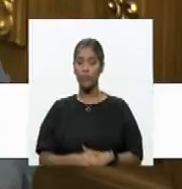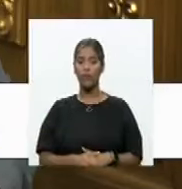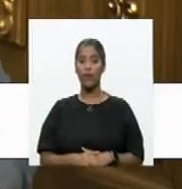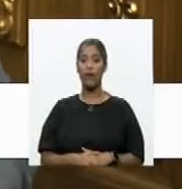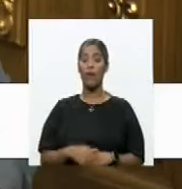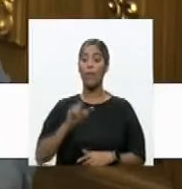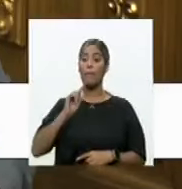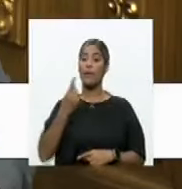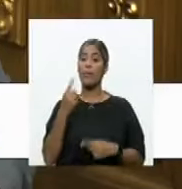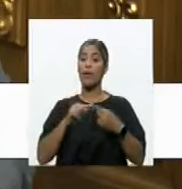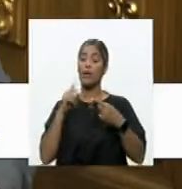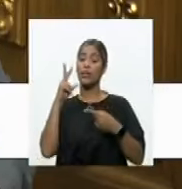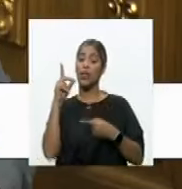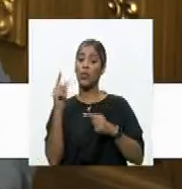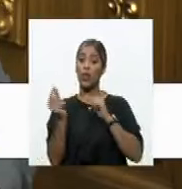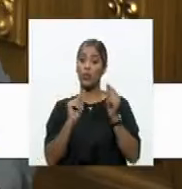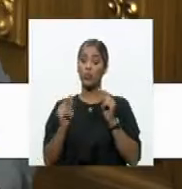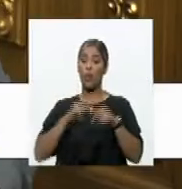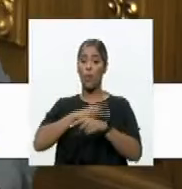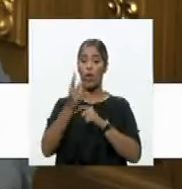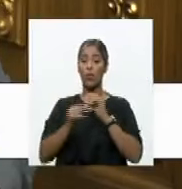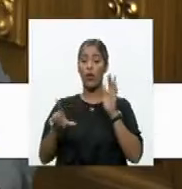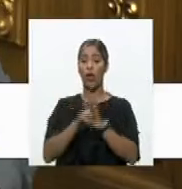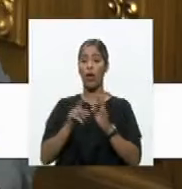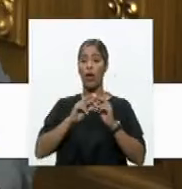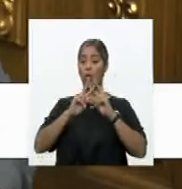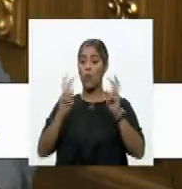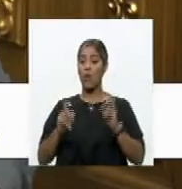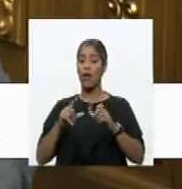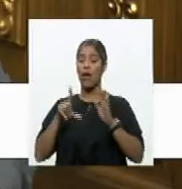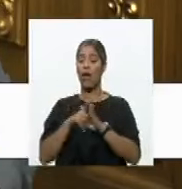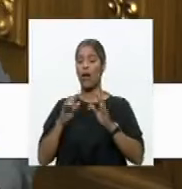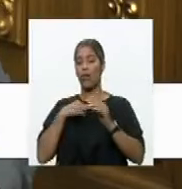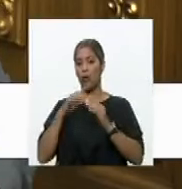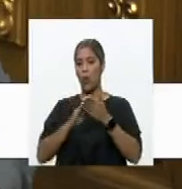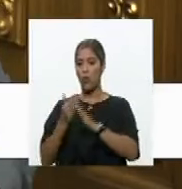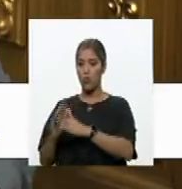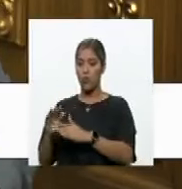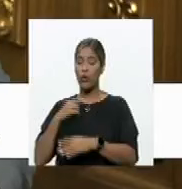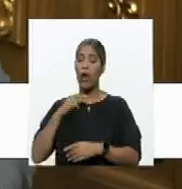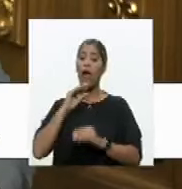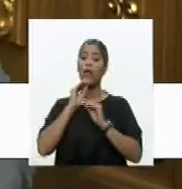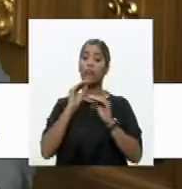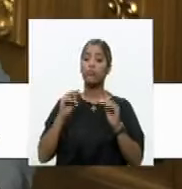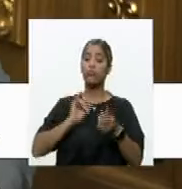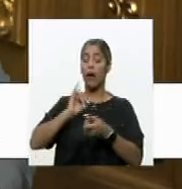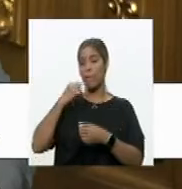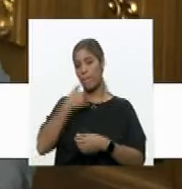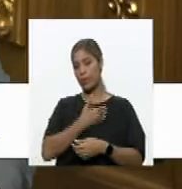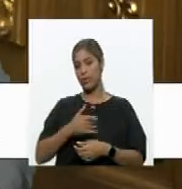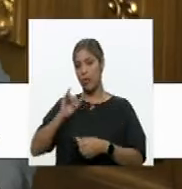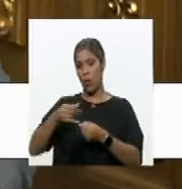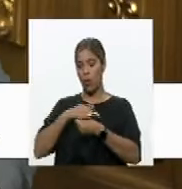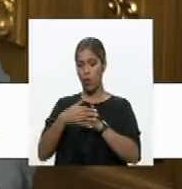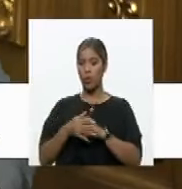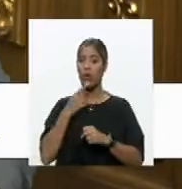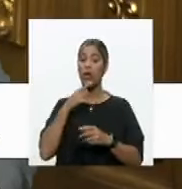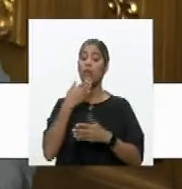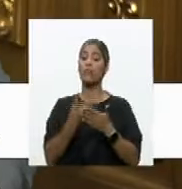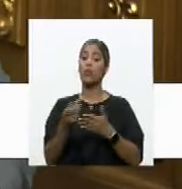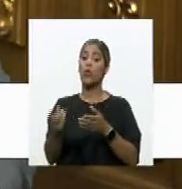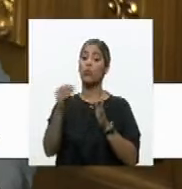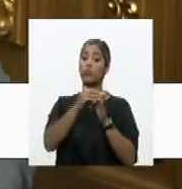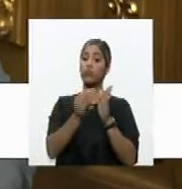segunda discusión del proyecto de ley de reforma de la Ley Orgánica de las Comunas. El presidente sometió a la consideración de las diputadas y de los diputados la